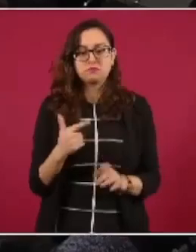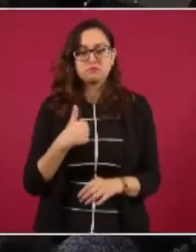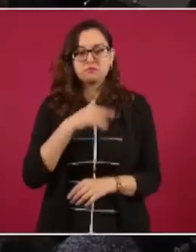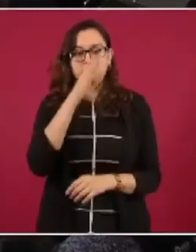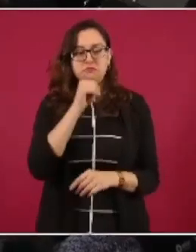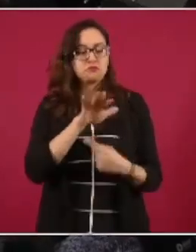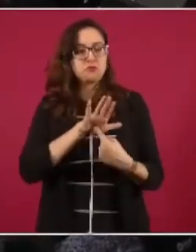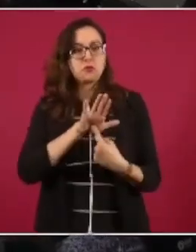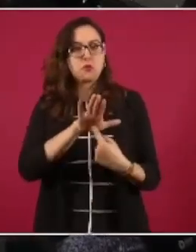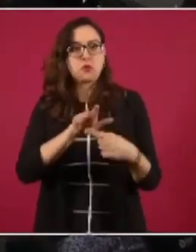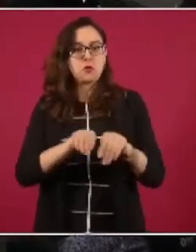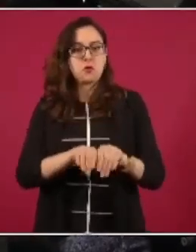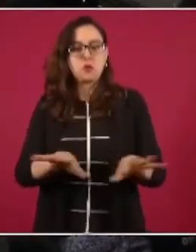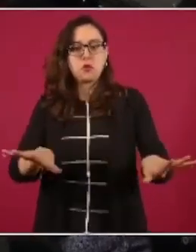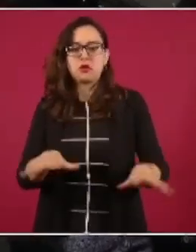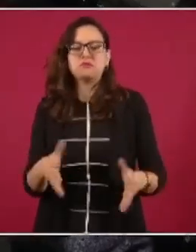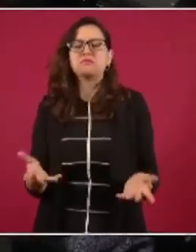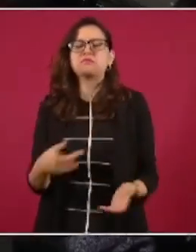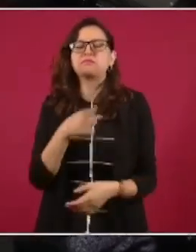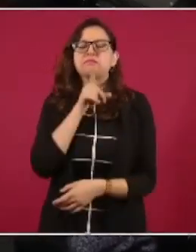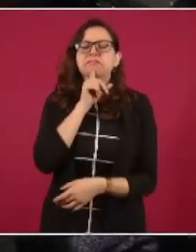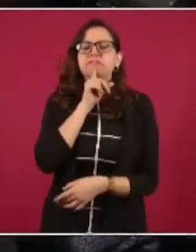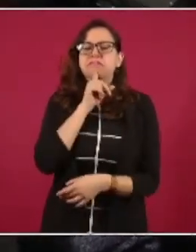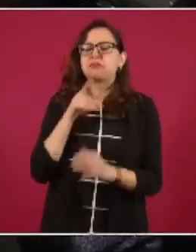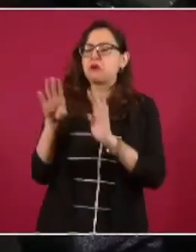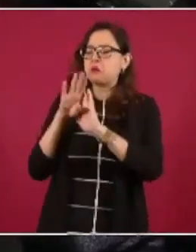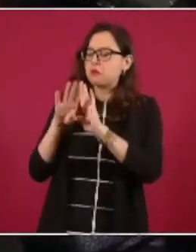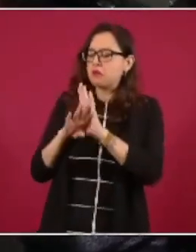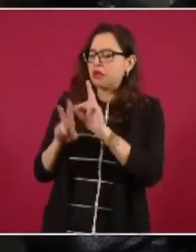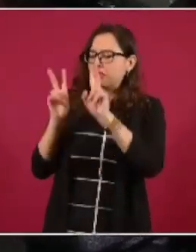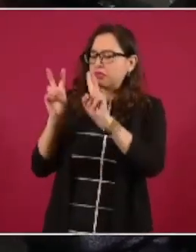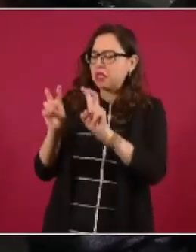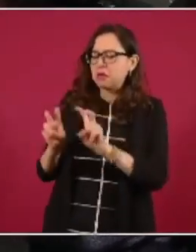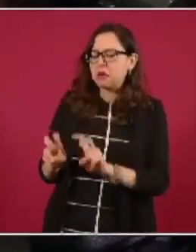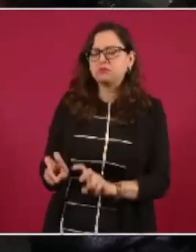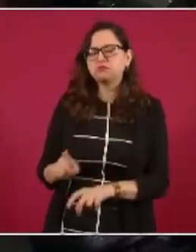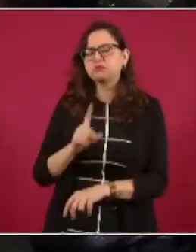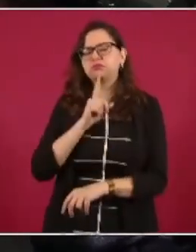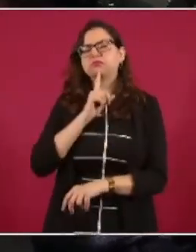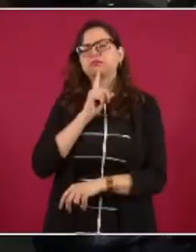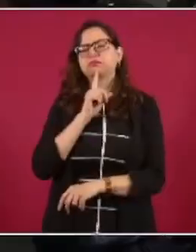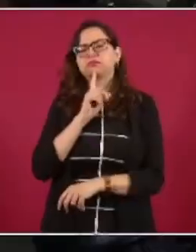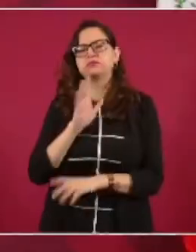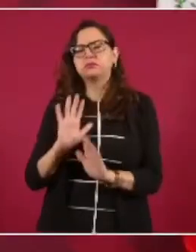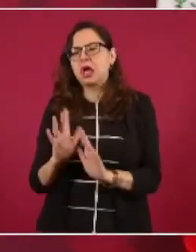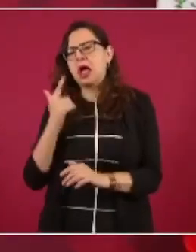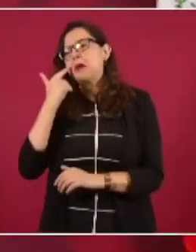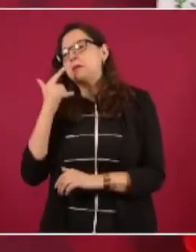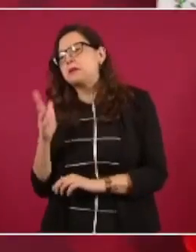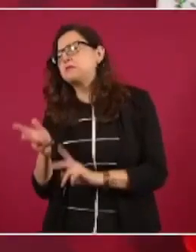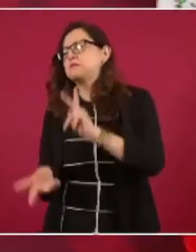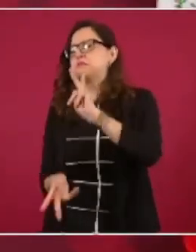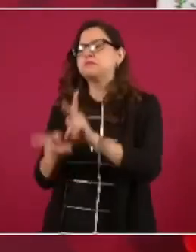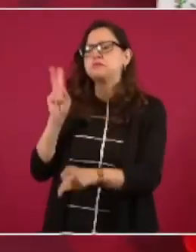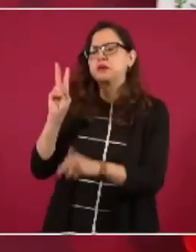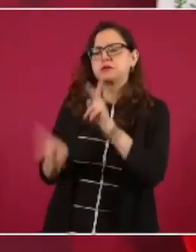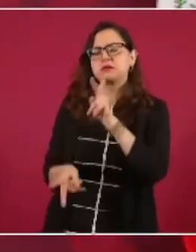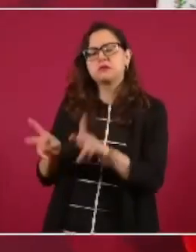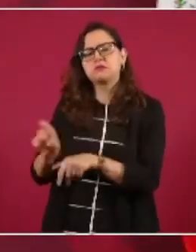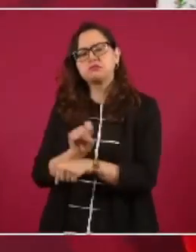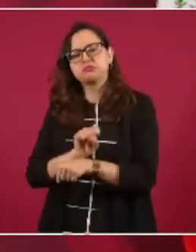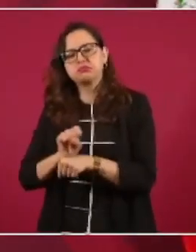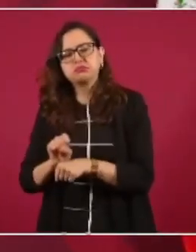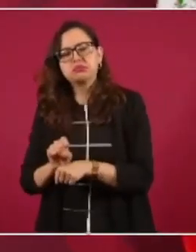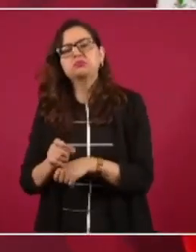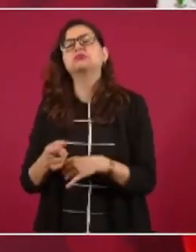trate, ni él trae una agenda en especial, pero pues es atender